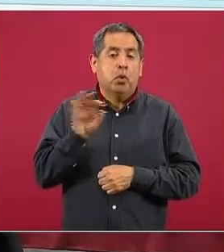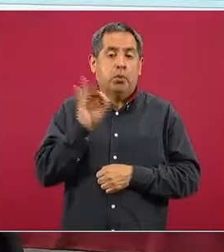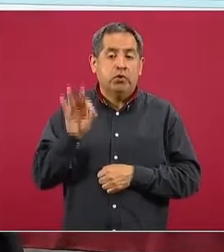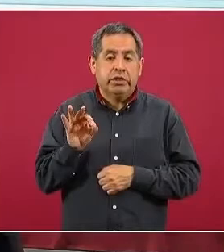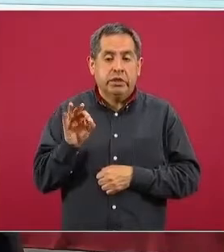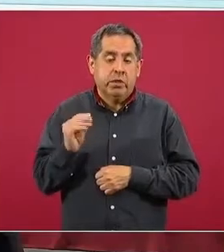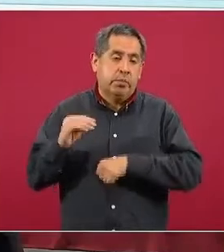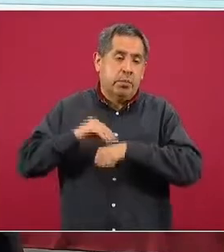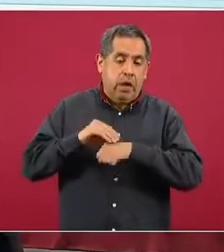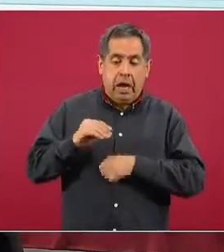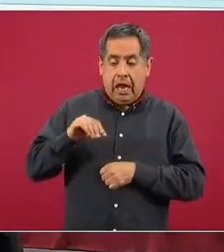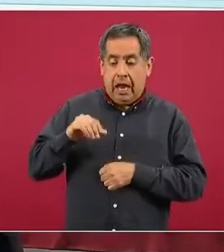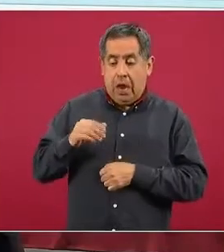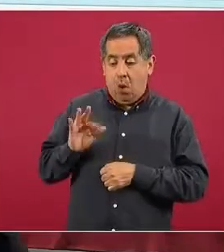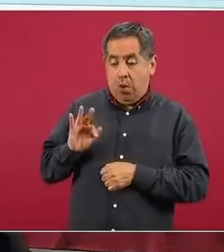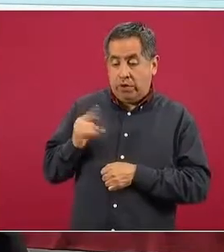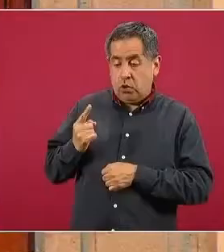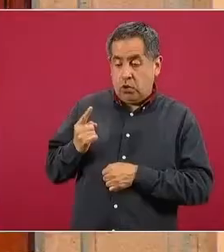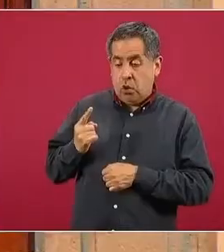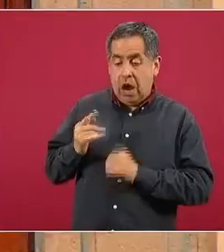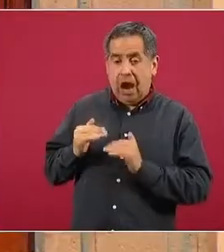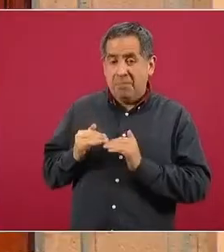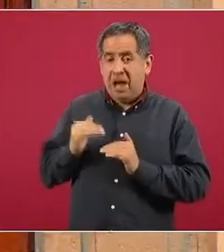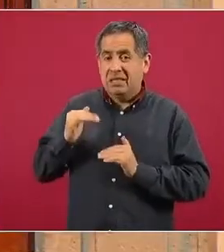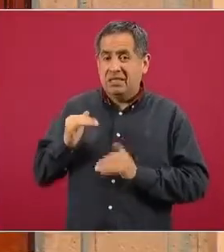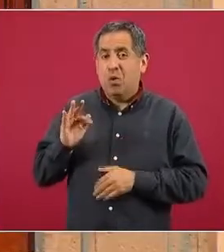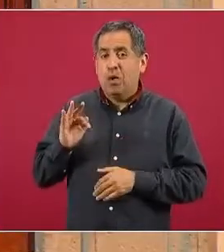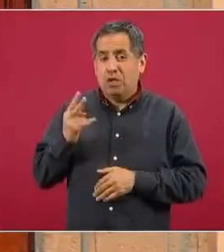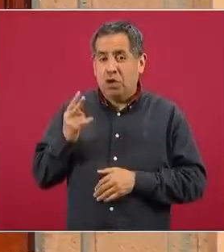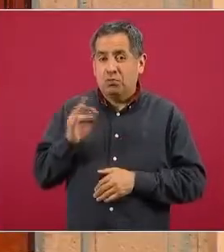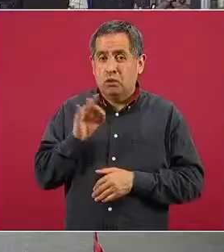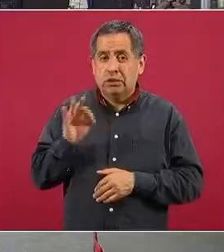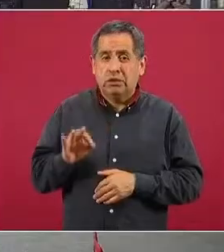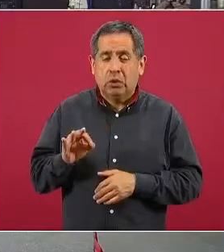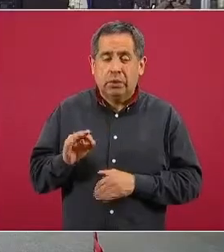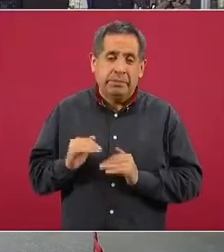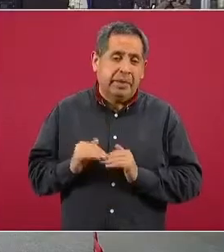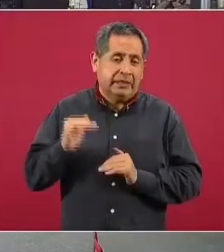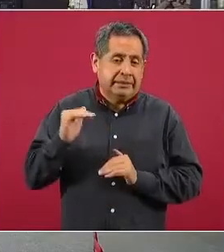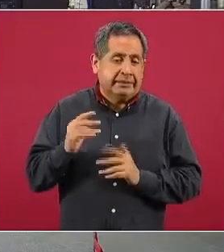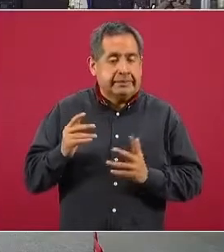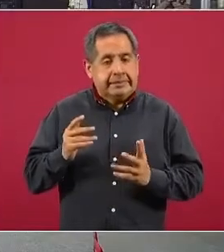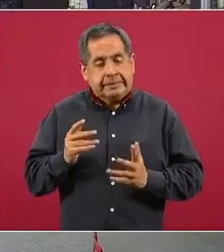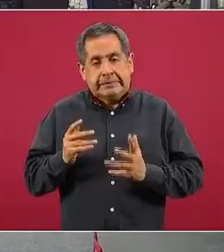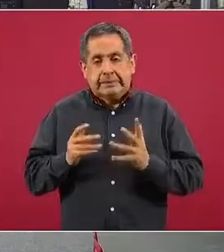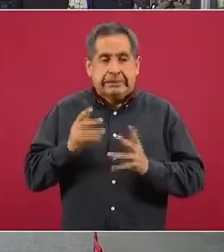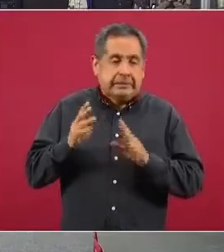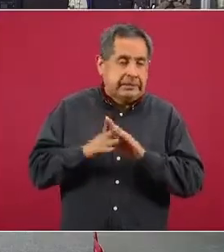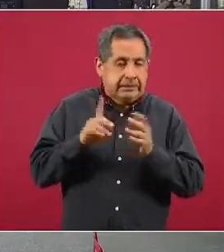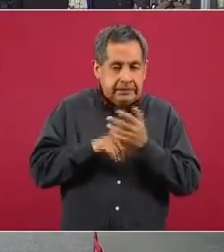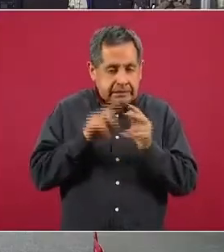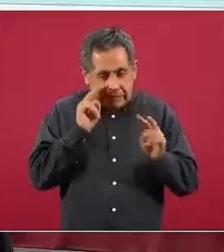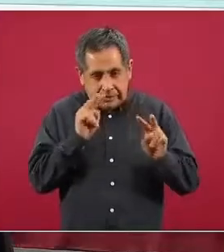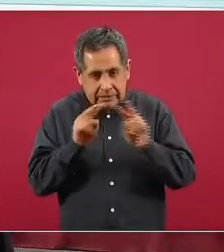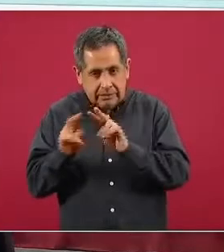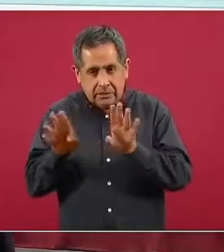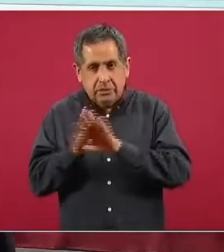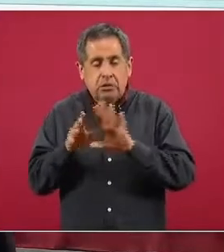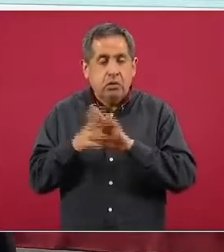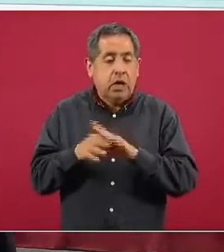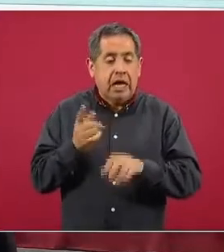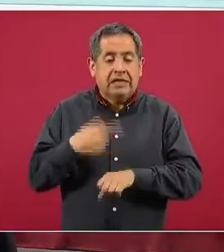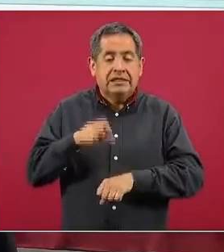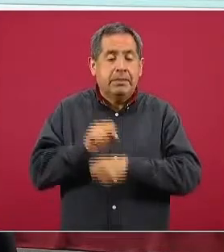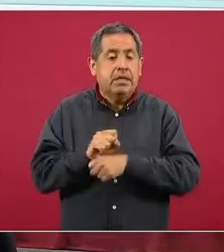del 41 de ayer, estamos hoy en 42%, y vemos representado precisamente este incremento entre la